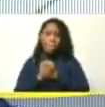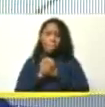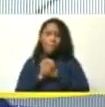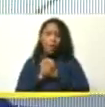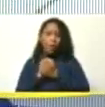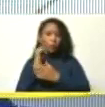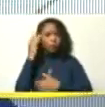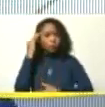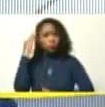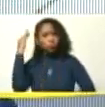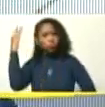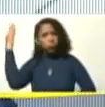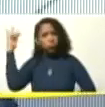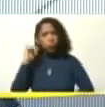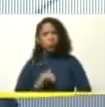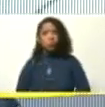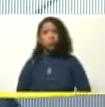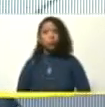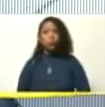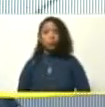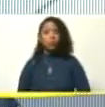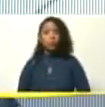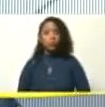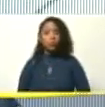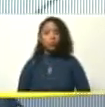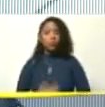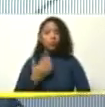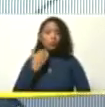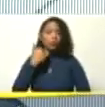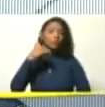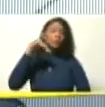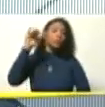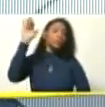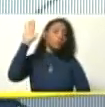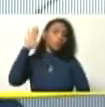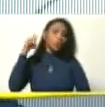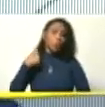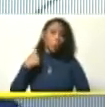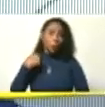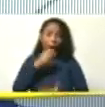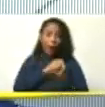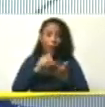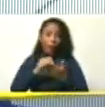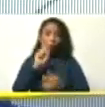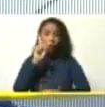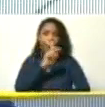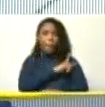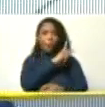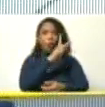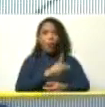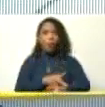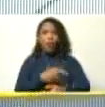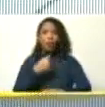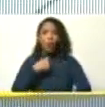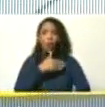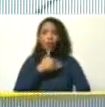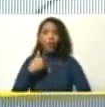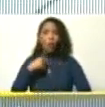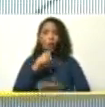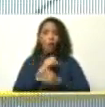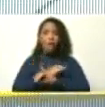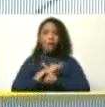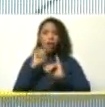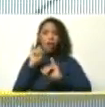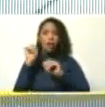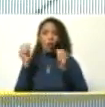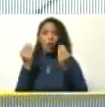hermanos, alguna vez escribí un poema que quiero terminar con